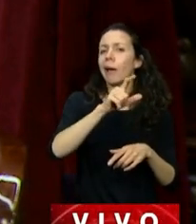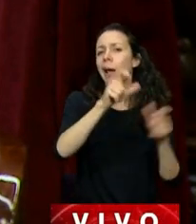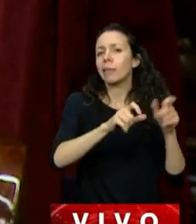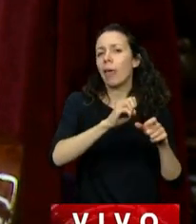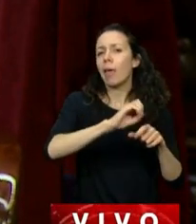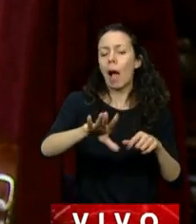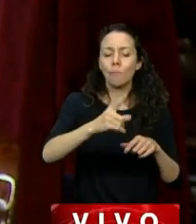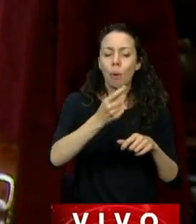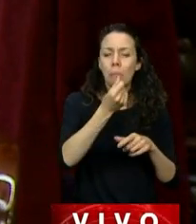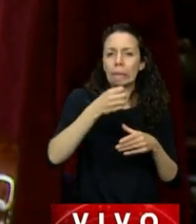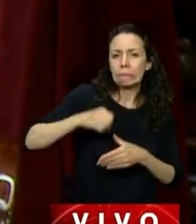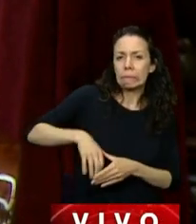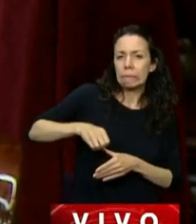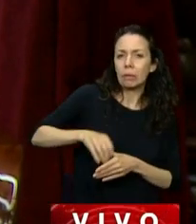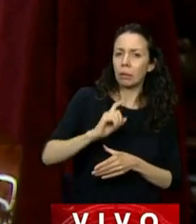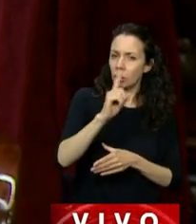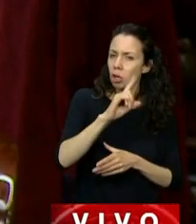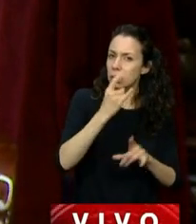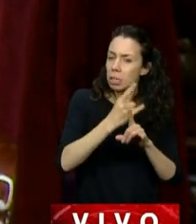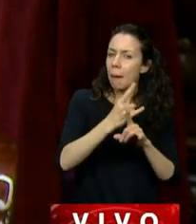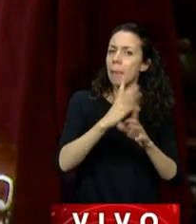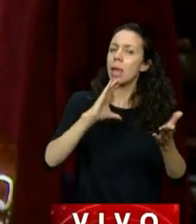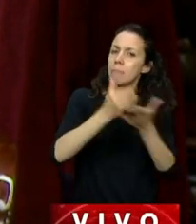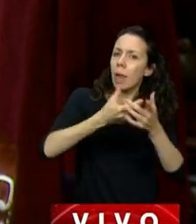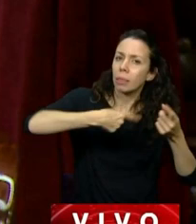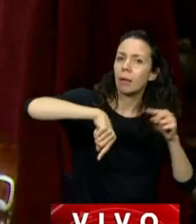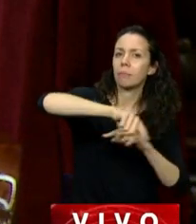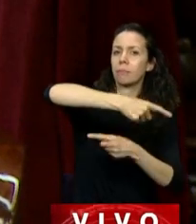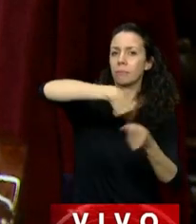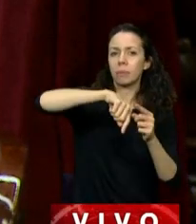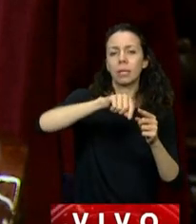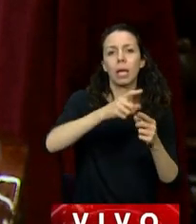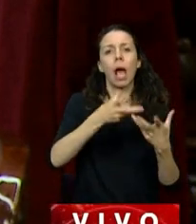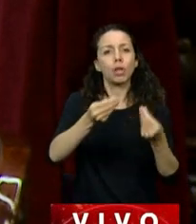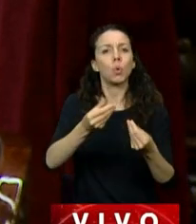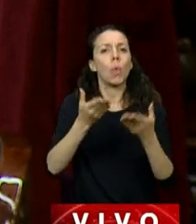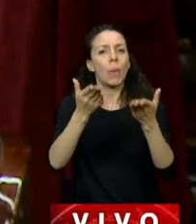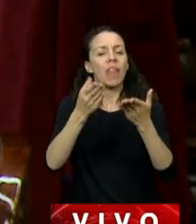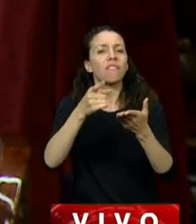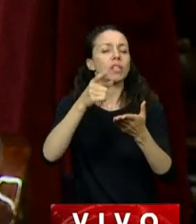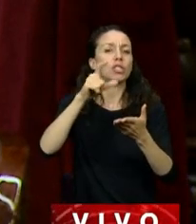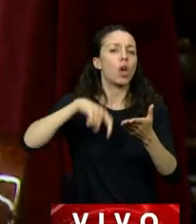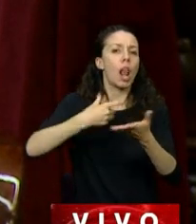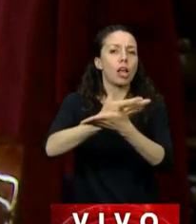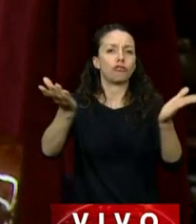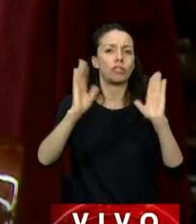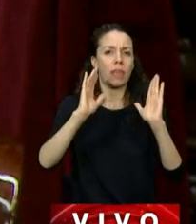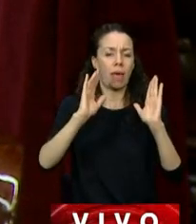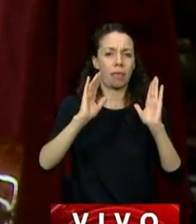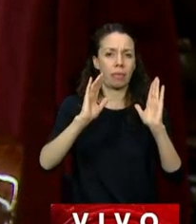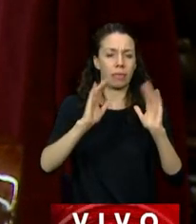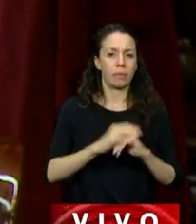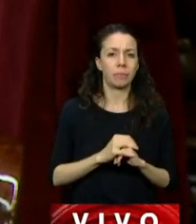la invierte, y que termina beneficiando a todos los segmentos sociales y productivos del país, más que un criterio